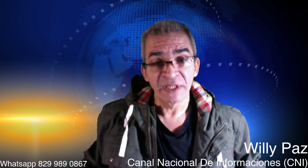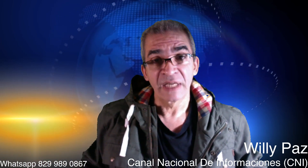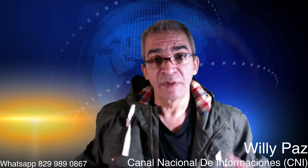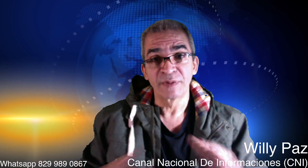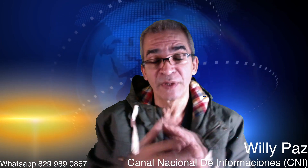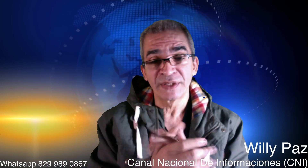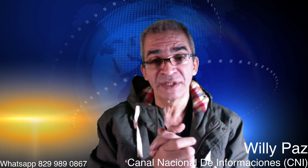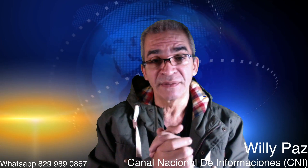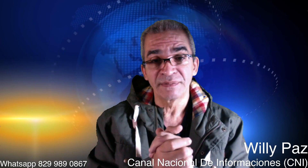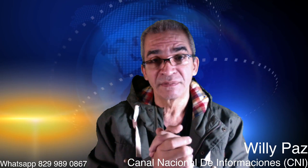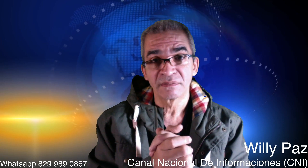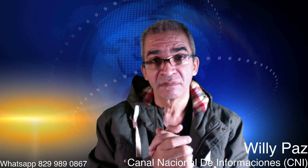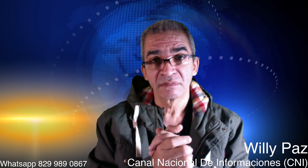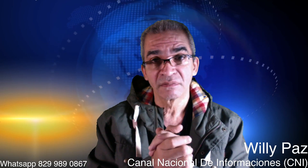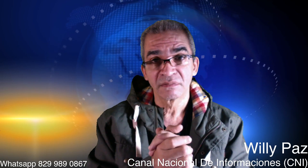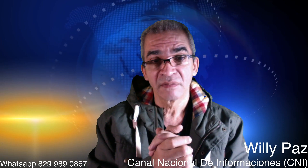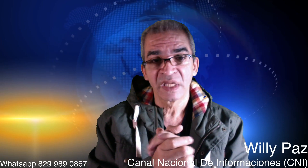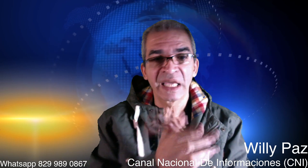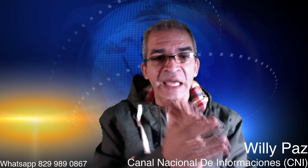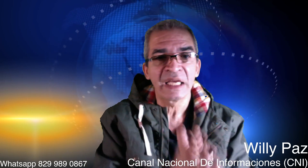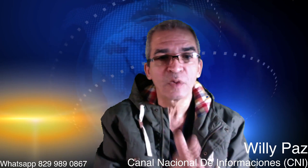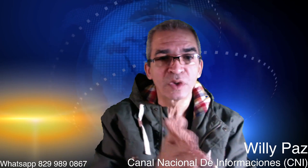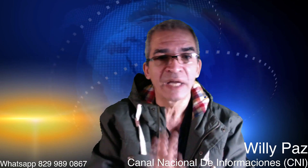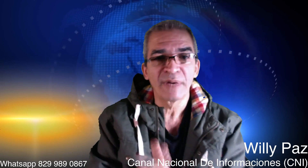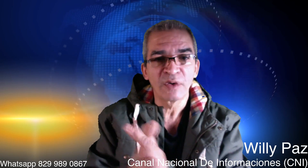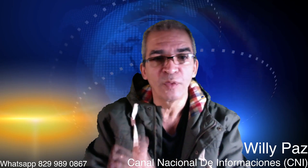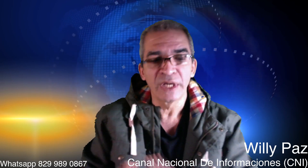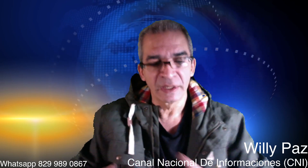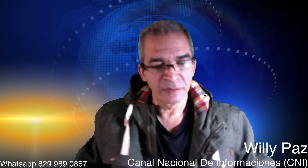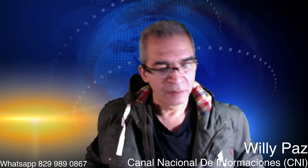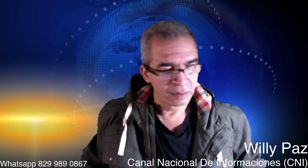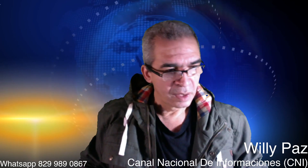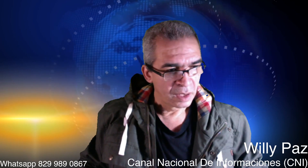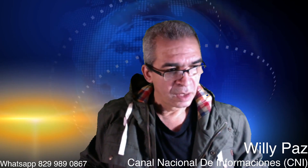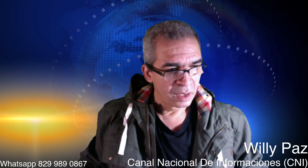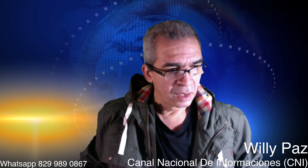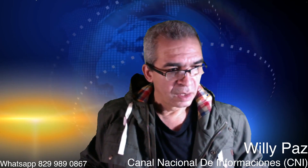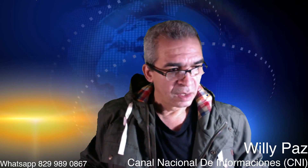Eso es lamentable, pero es así. ¿Qué le costaba al gobierno